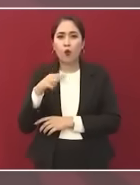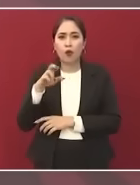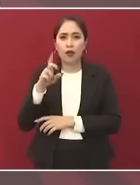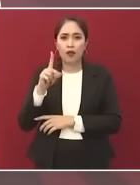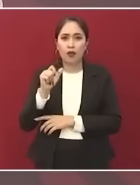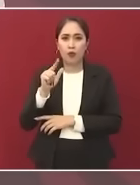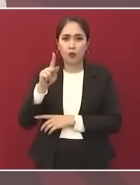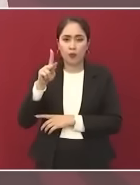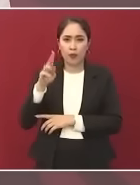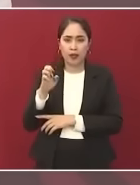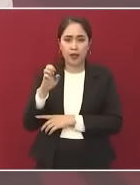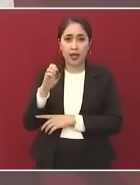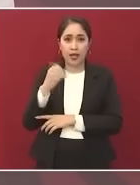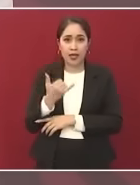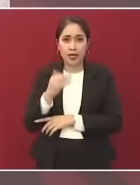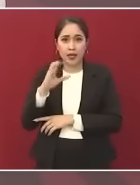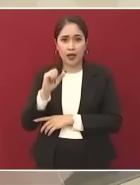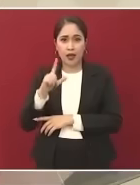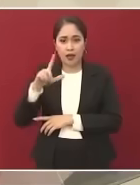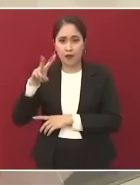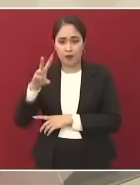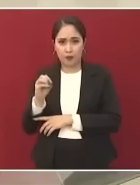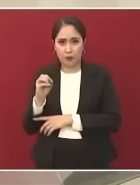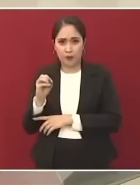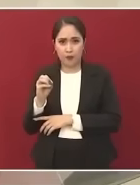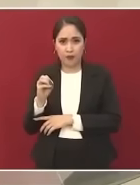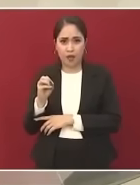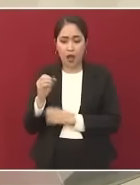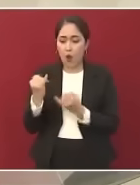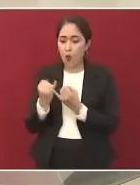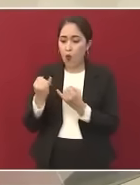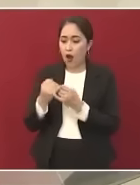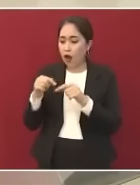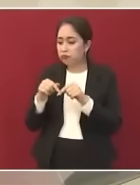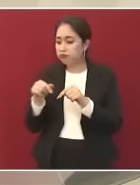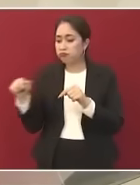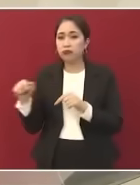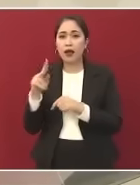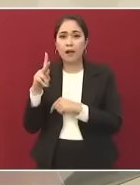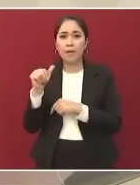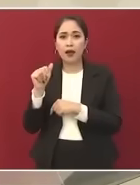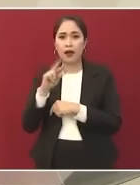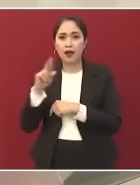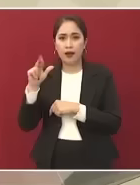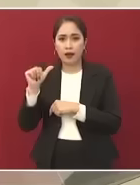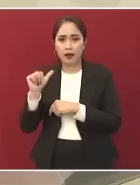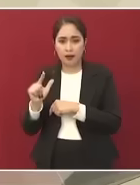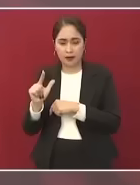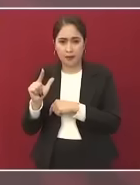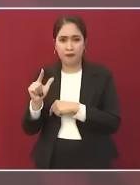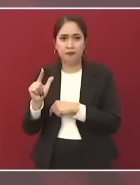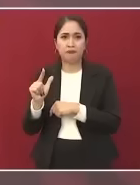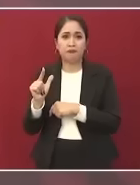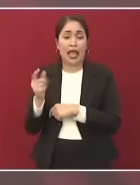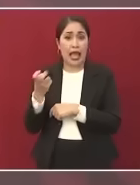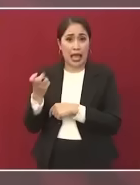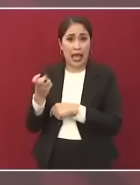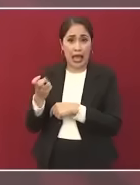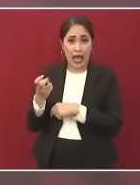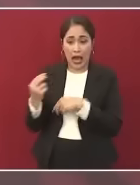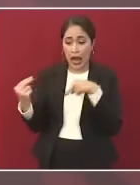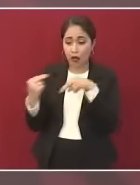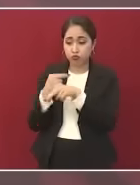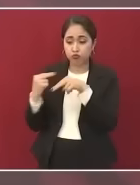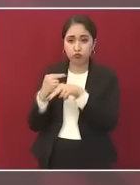gusta porque no estoy de acuerdo con los estigmas no estoy de acuerdo con que tchen a la gente de mala Cuando toda la gente